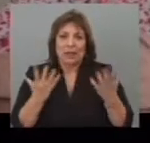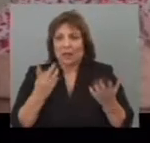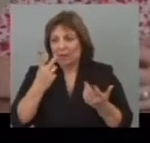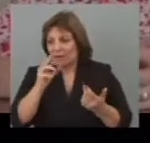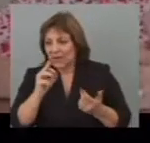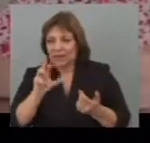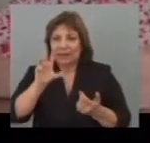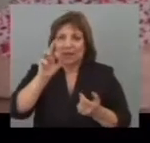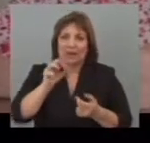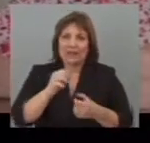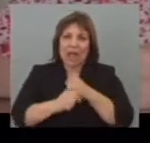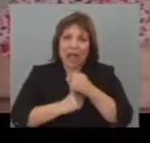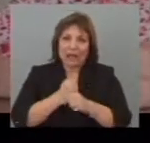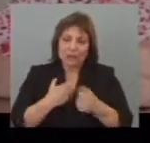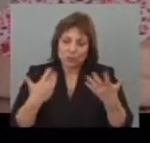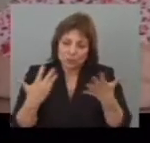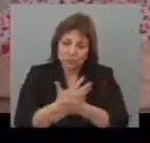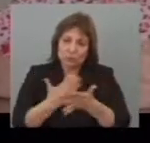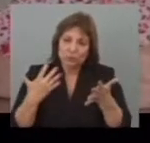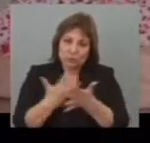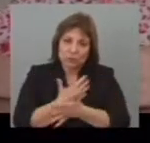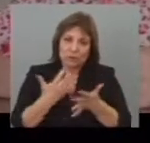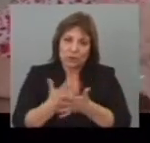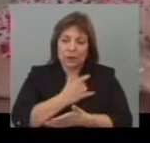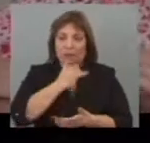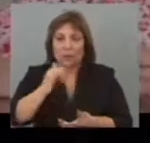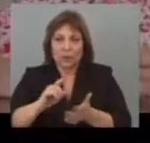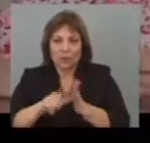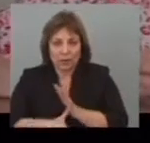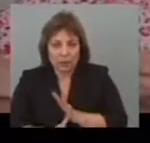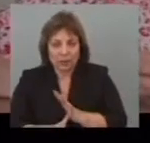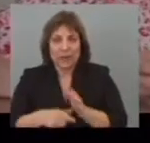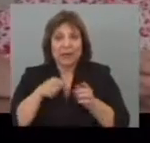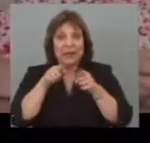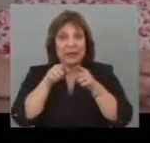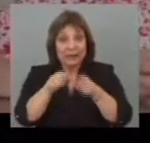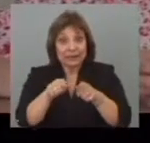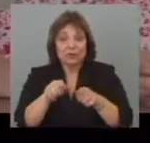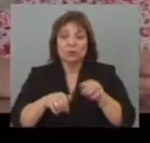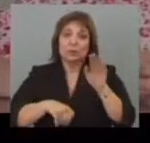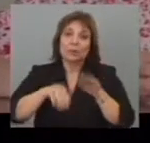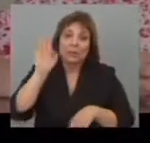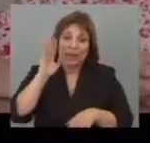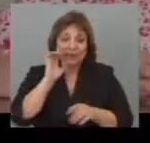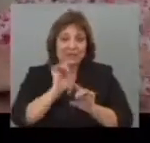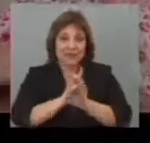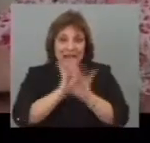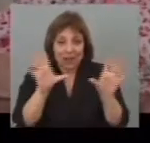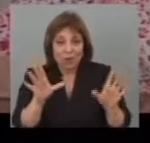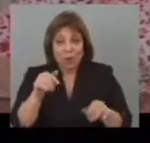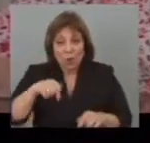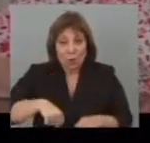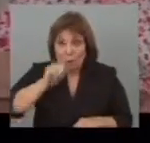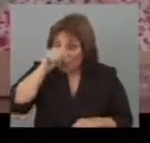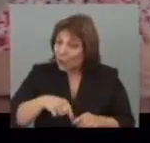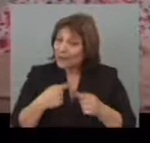20, 30 años de ejercicio de violencia doméstica. O sea que creo que en ese sentido responde a la mayor visibilidad. En Montevideo